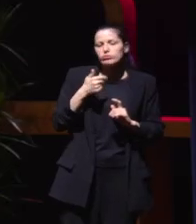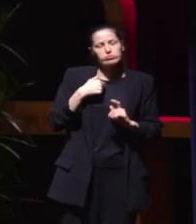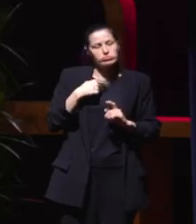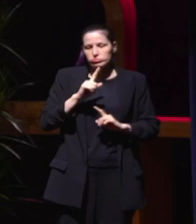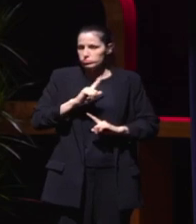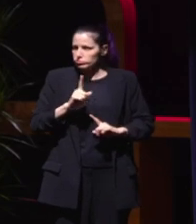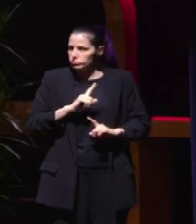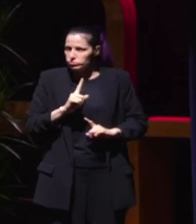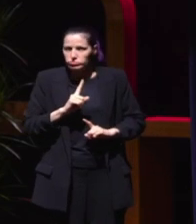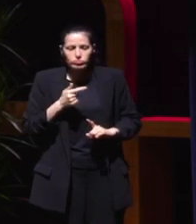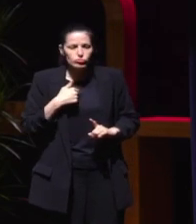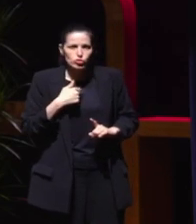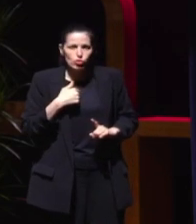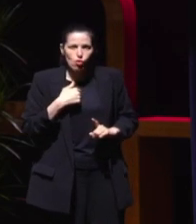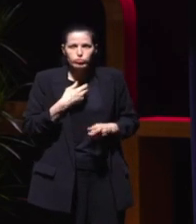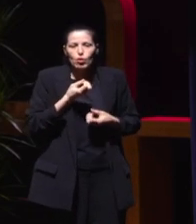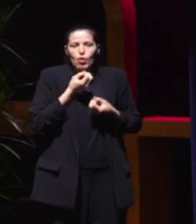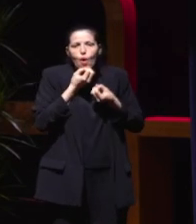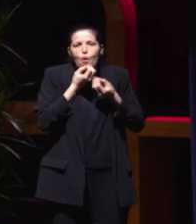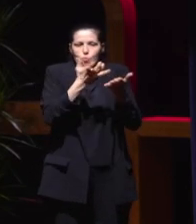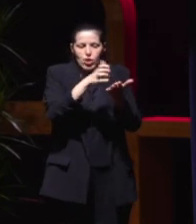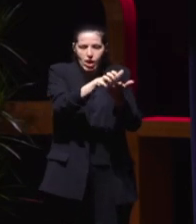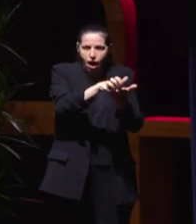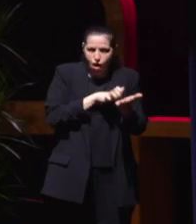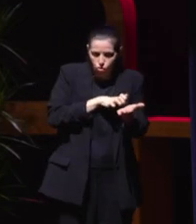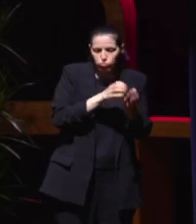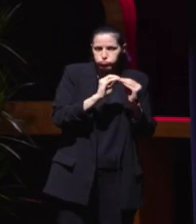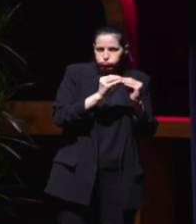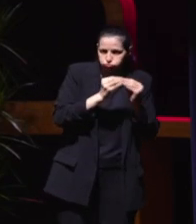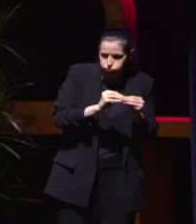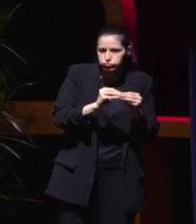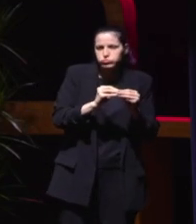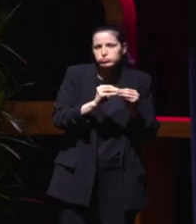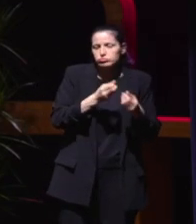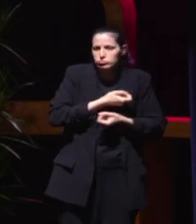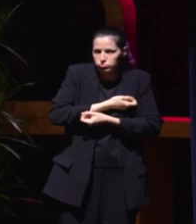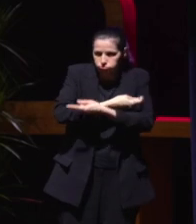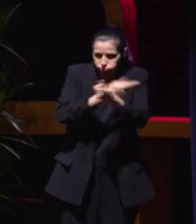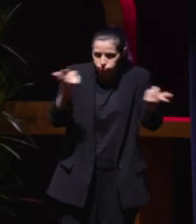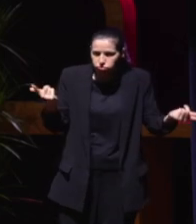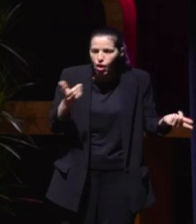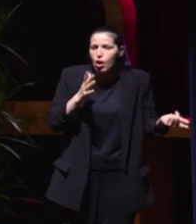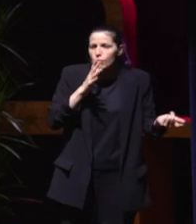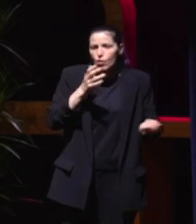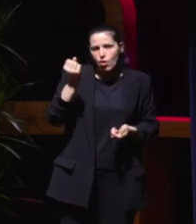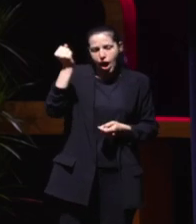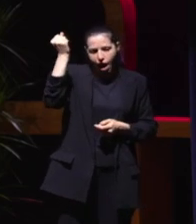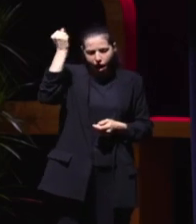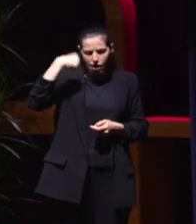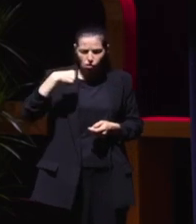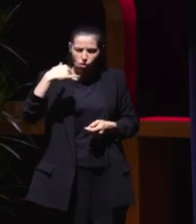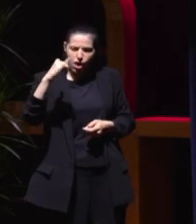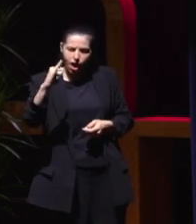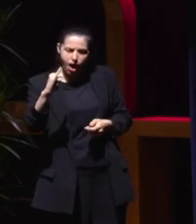en el que condenamos y además todos los medios funcionaron porque en Aragón hay una ley que obliga a tener un punto